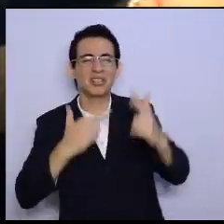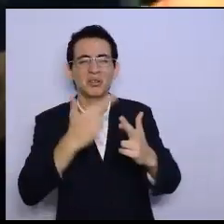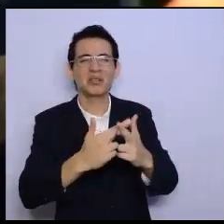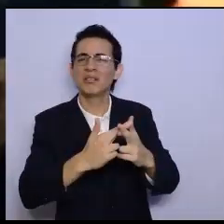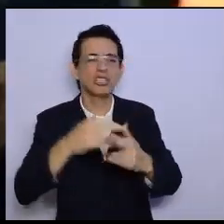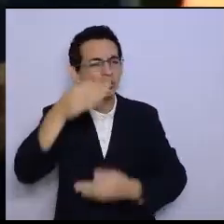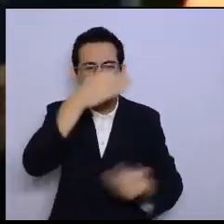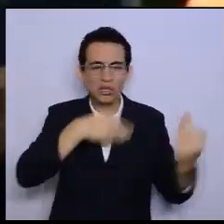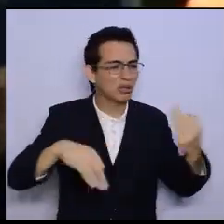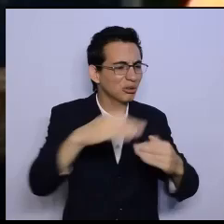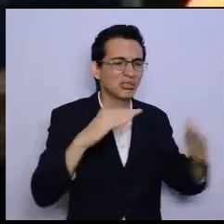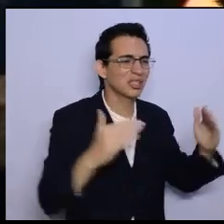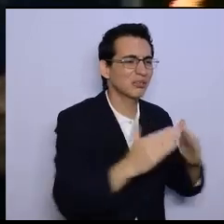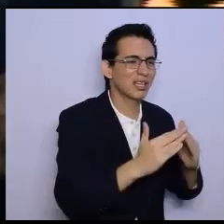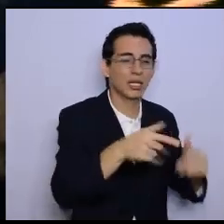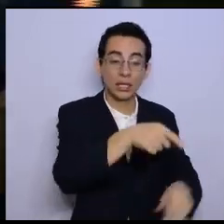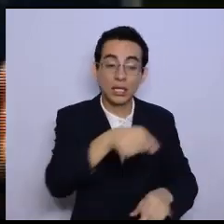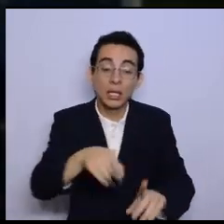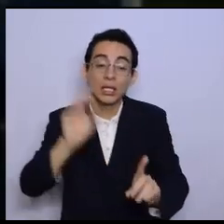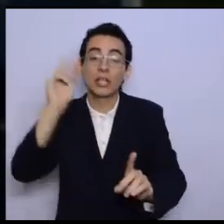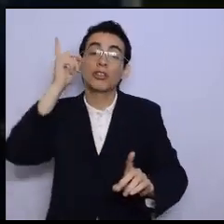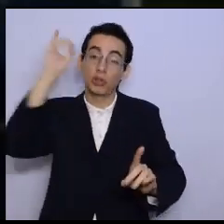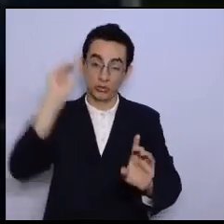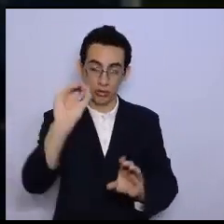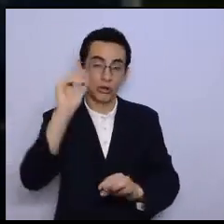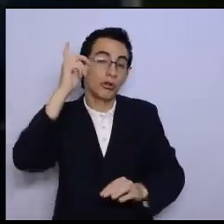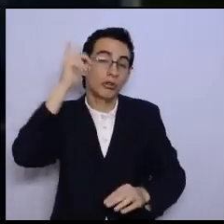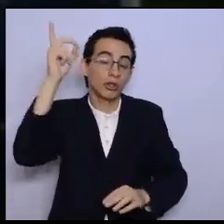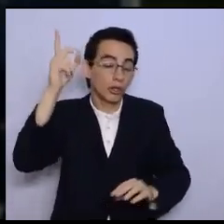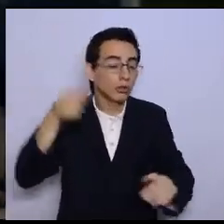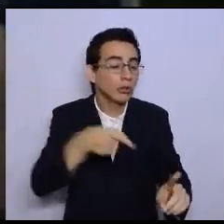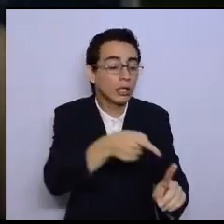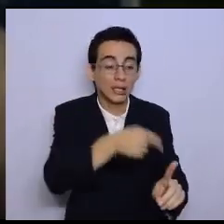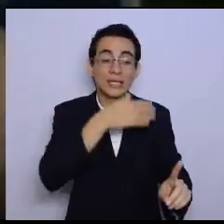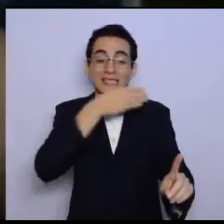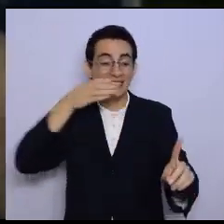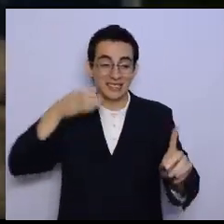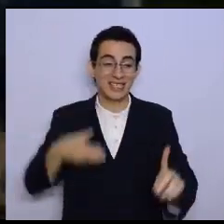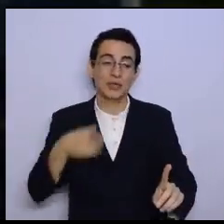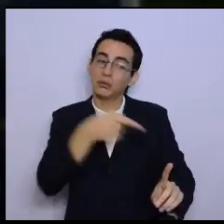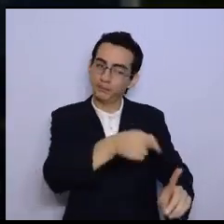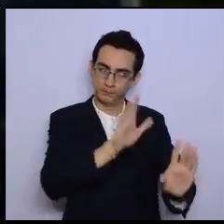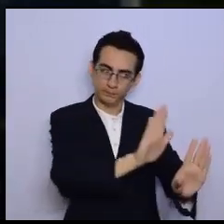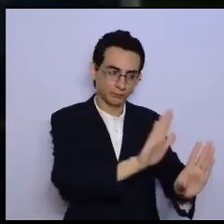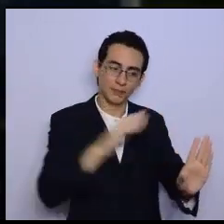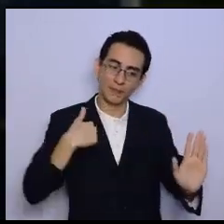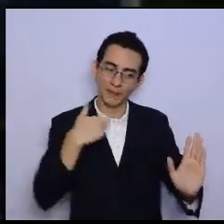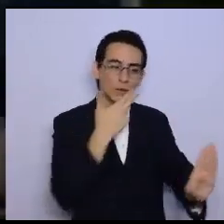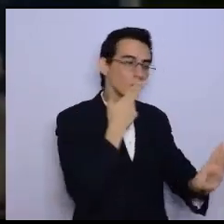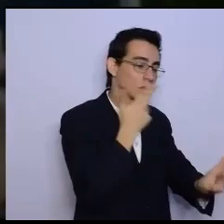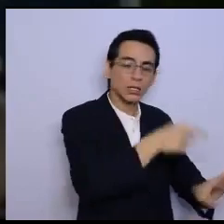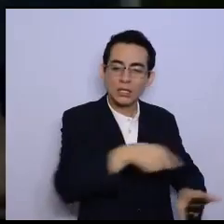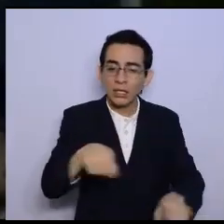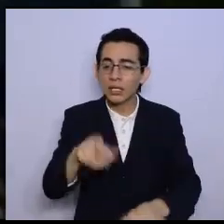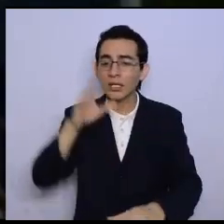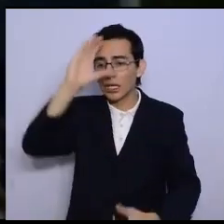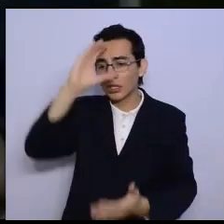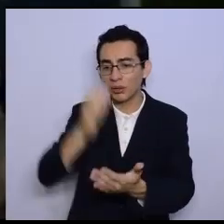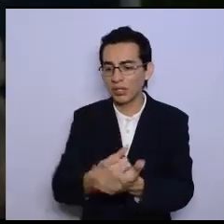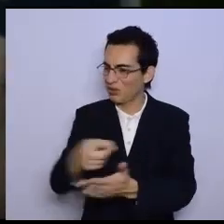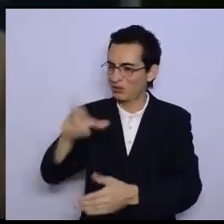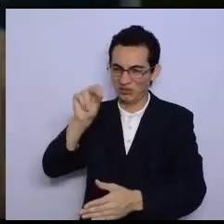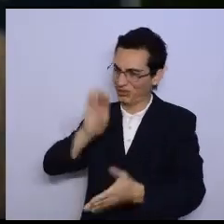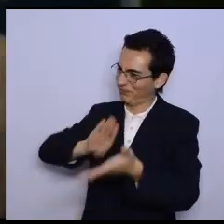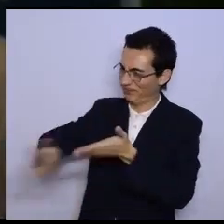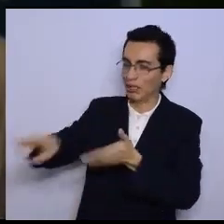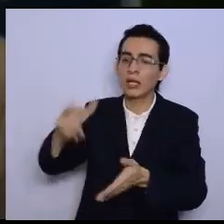las inundaciones. Entonces, los creyentes en Cristo debemos saber y